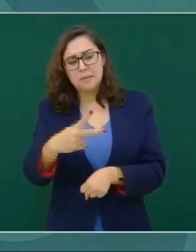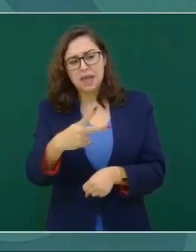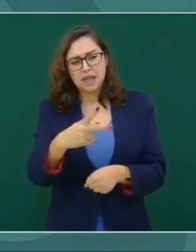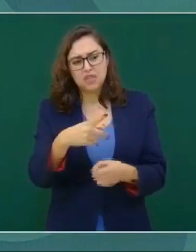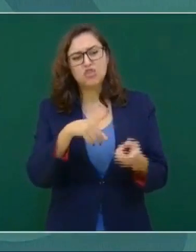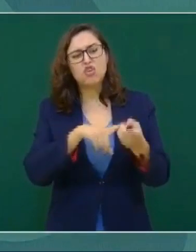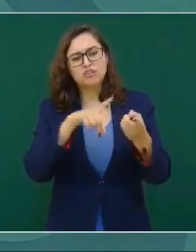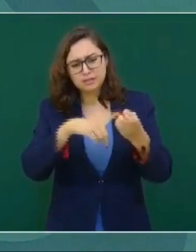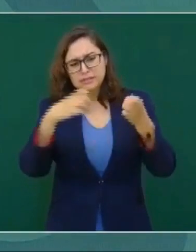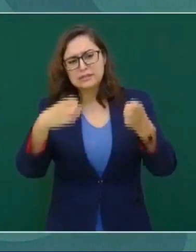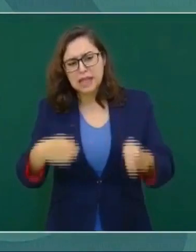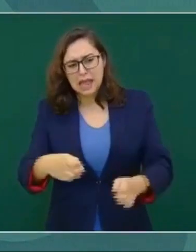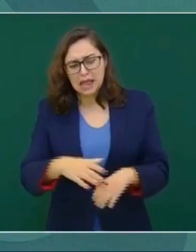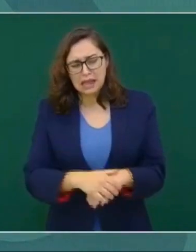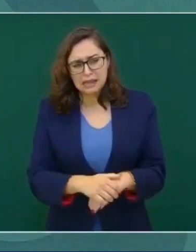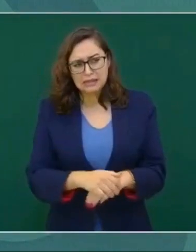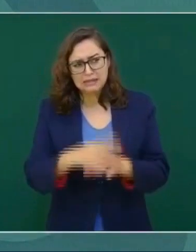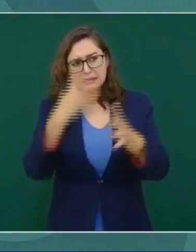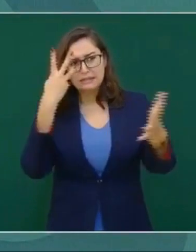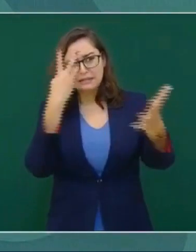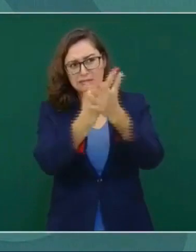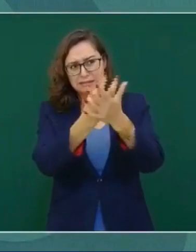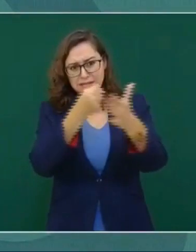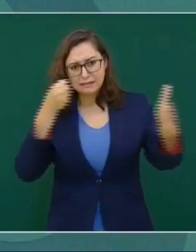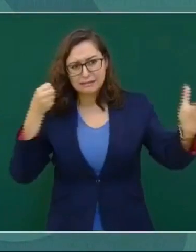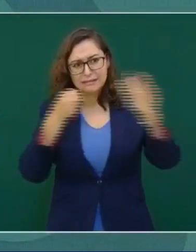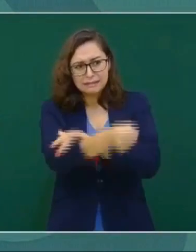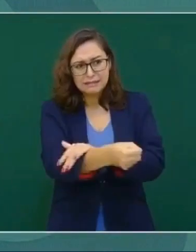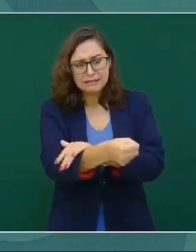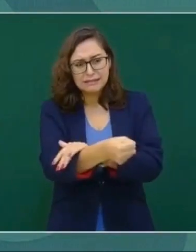acusado de proteger a narcotraficantes.